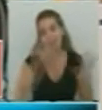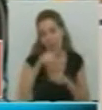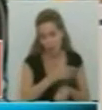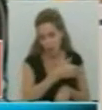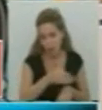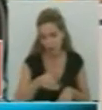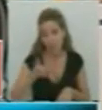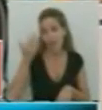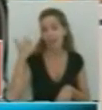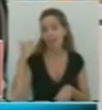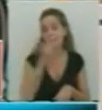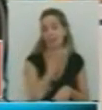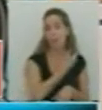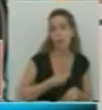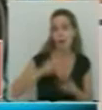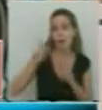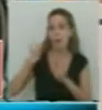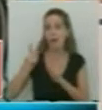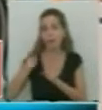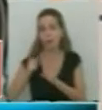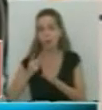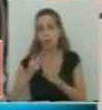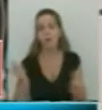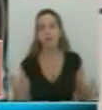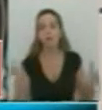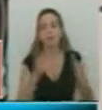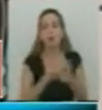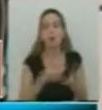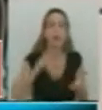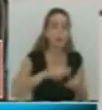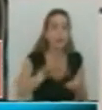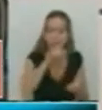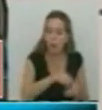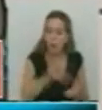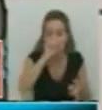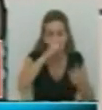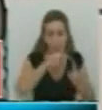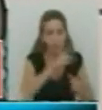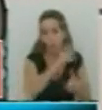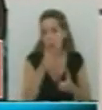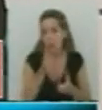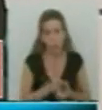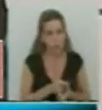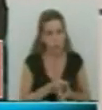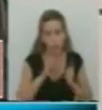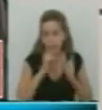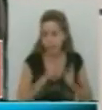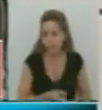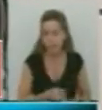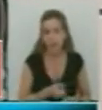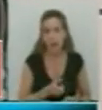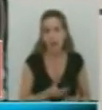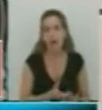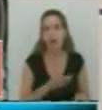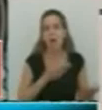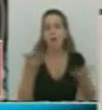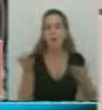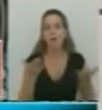retorno a las clases de los docentes. La verdad que es prácticamente la posición, tanto de un lado como de